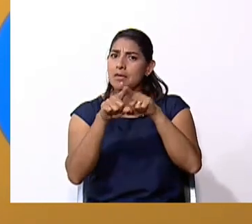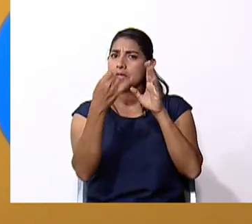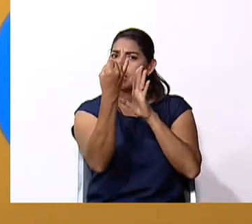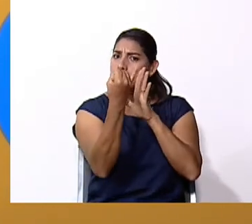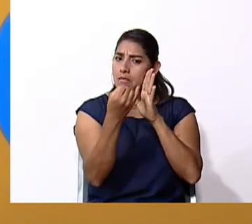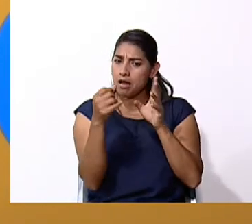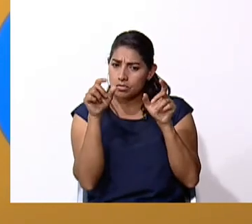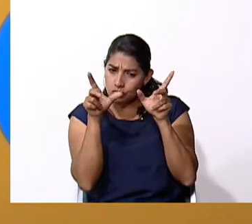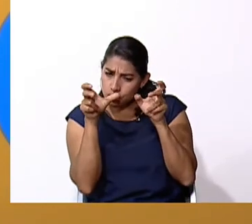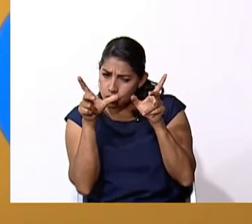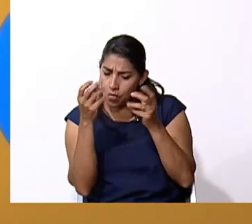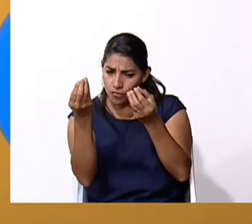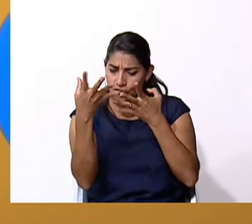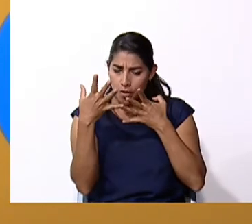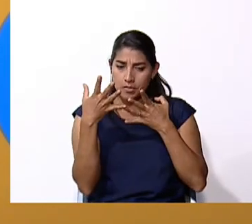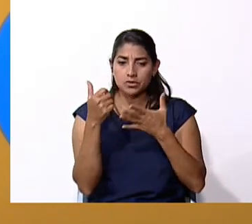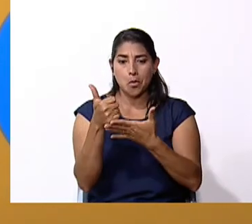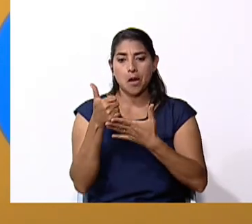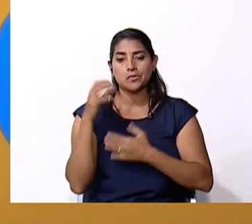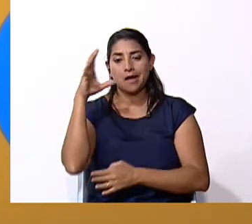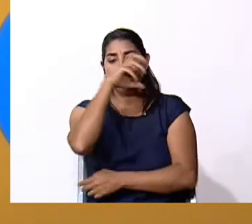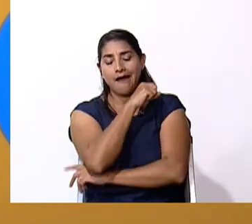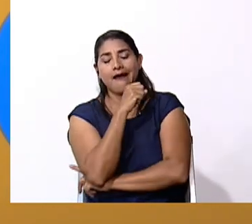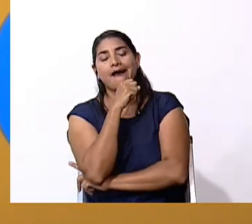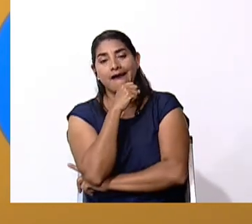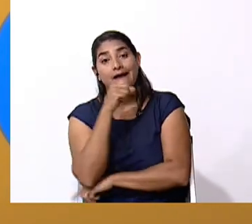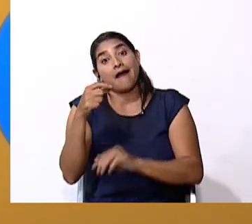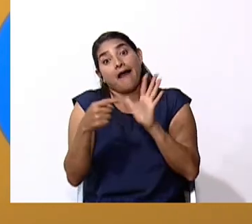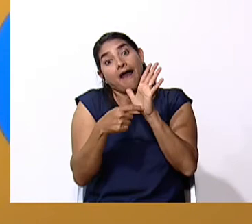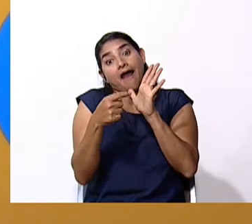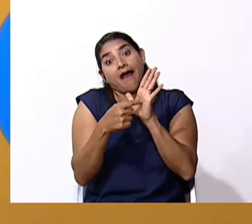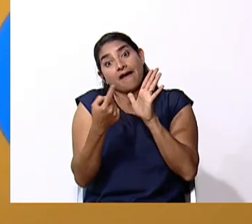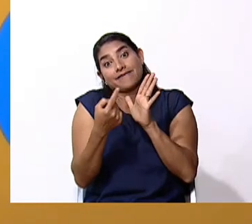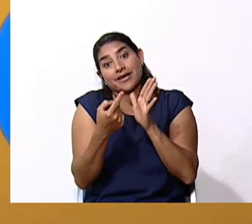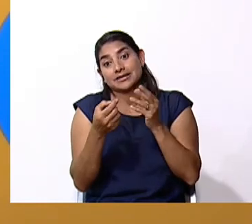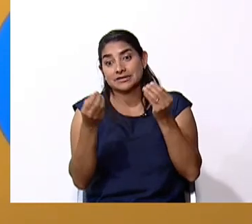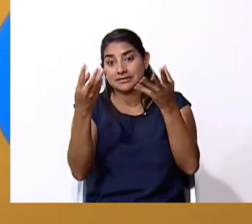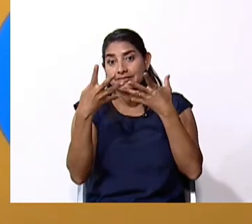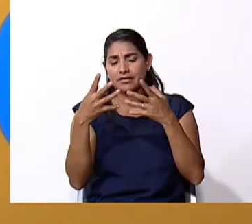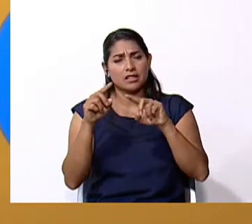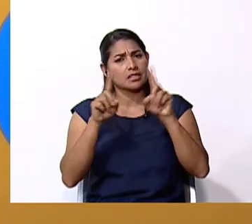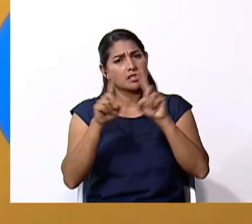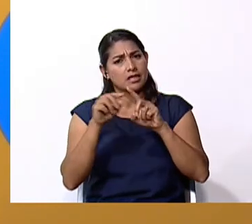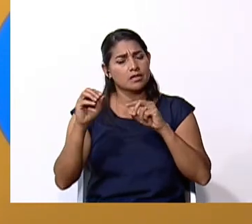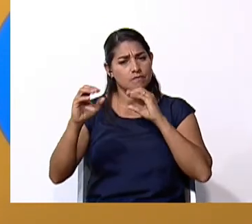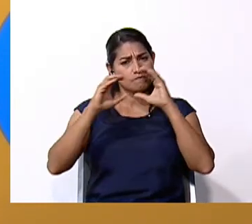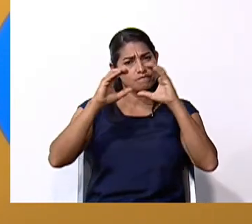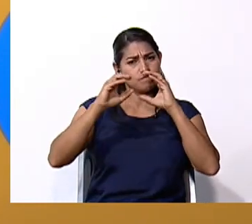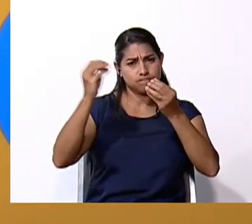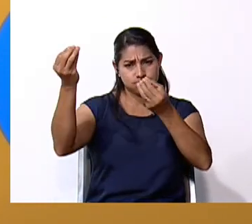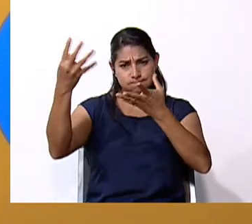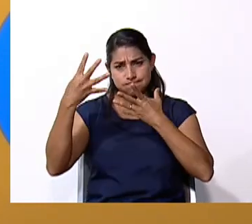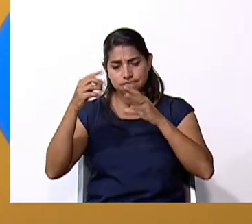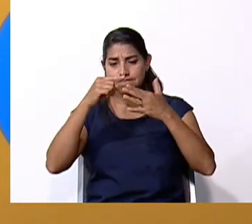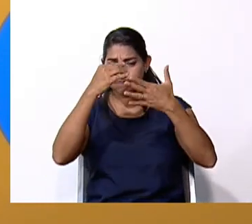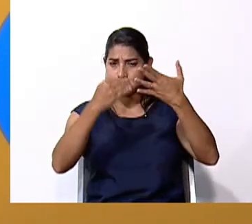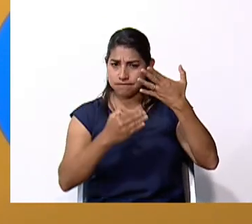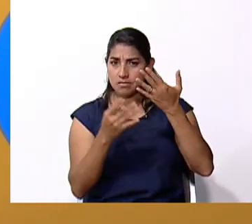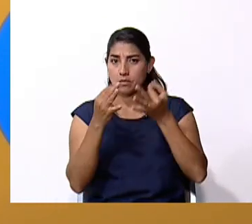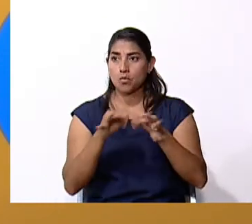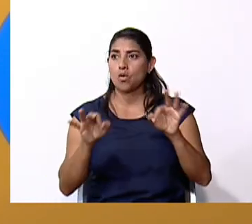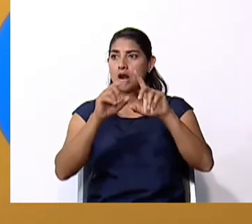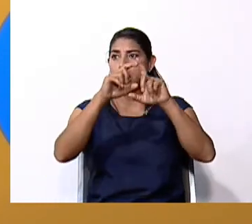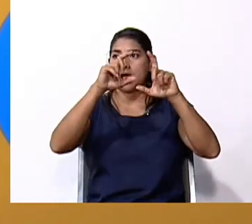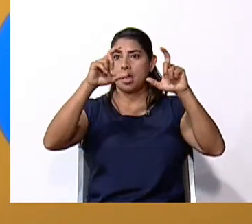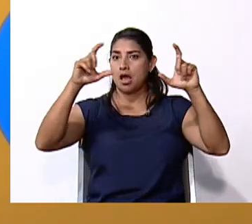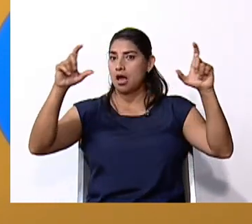hemos observado. ¿Se dan cuenta? A veces hay un comentario muy importante y muy grande